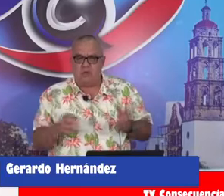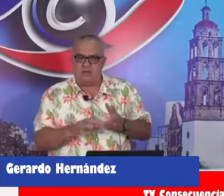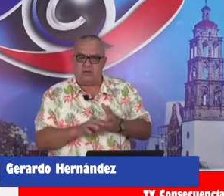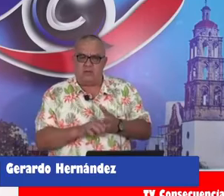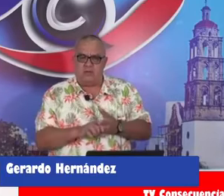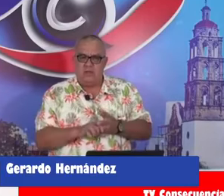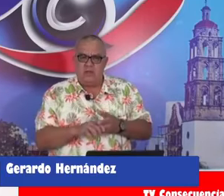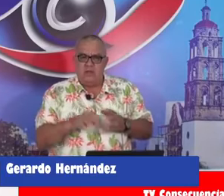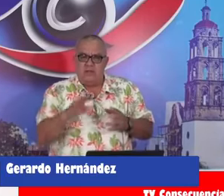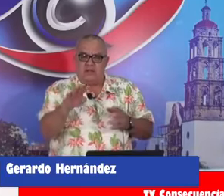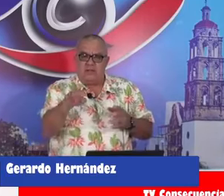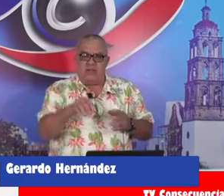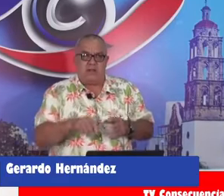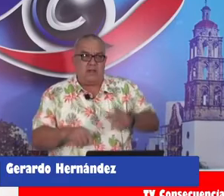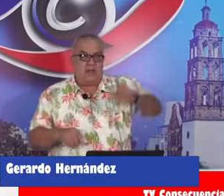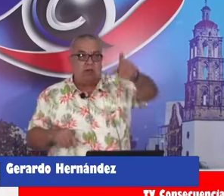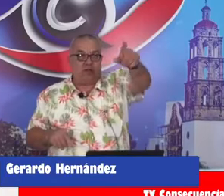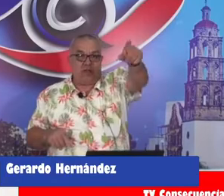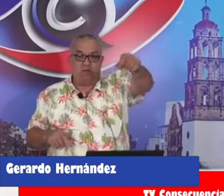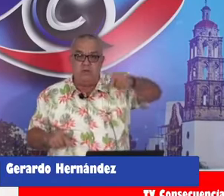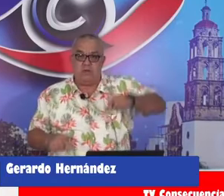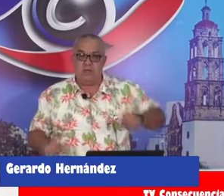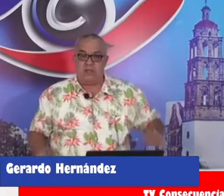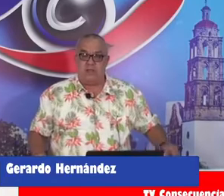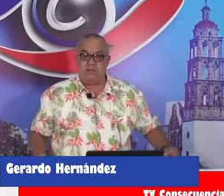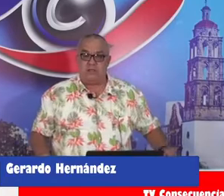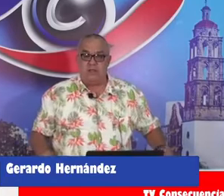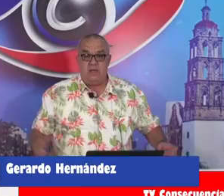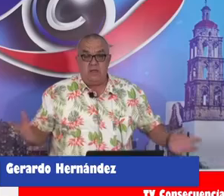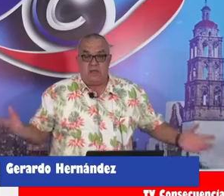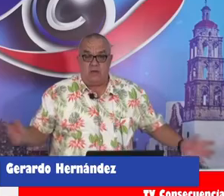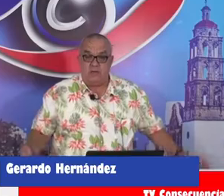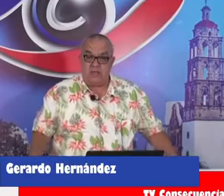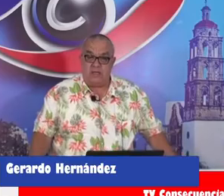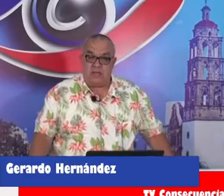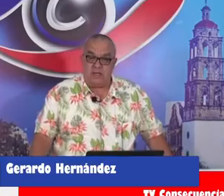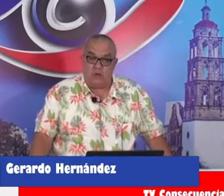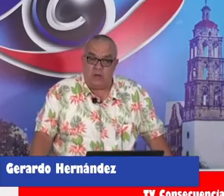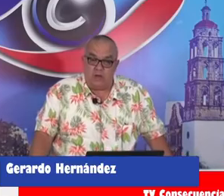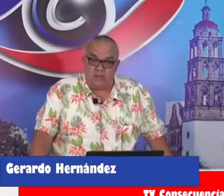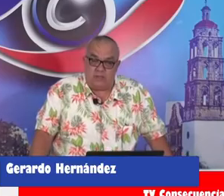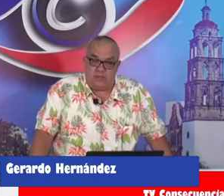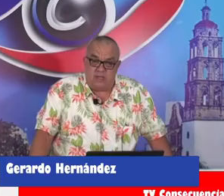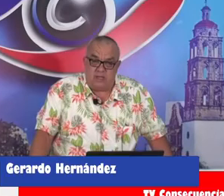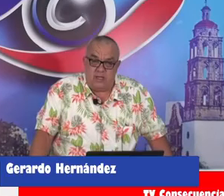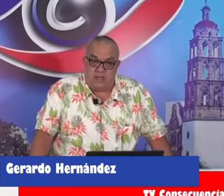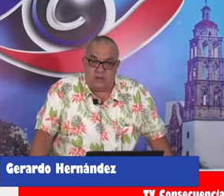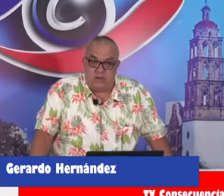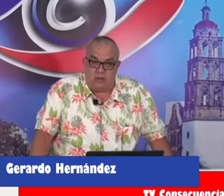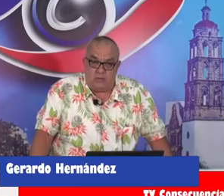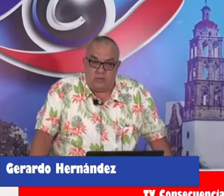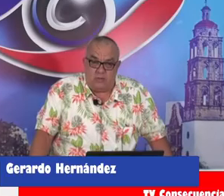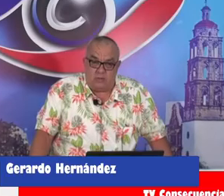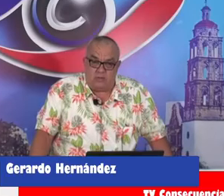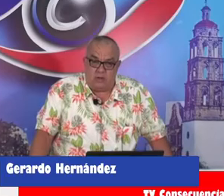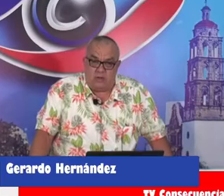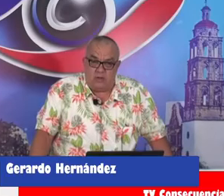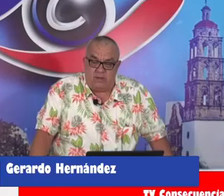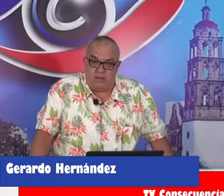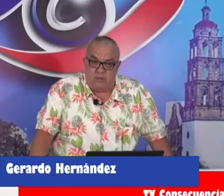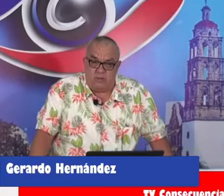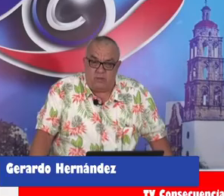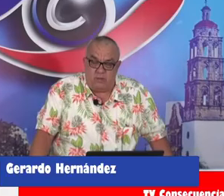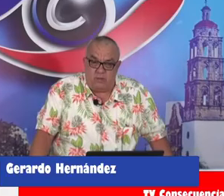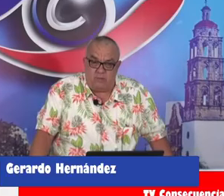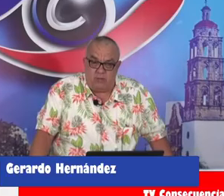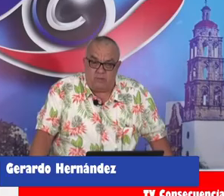Seguro lo detectó, 60, y los 6 millones de la de esta, que no me diga que dejó lana suficiente y que no dejó problemas, porque lo que más